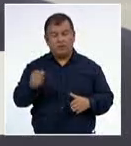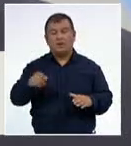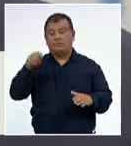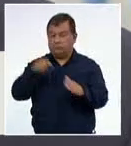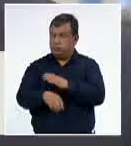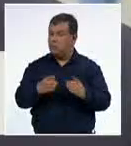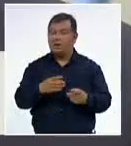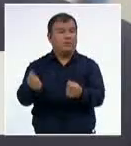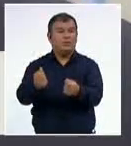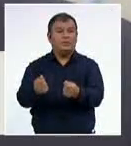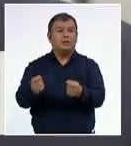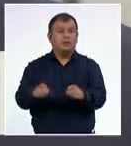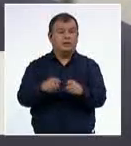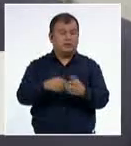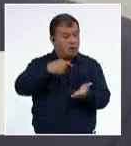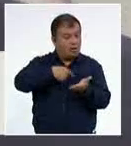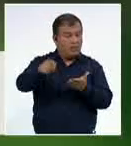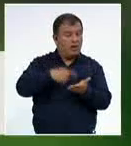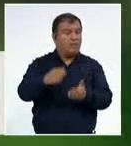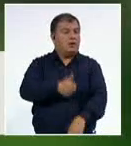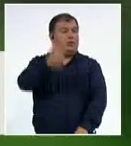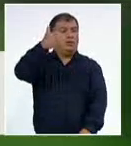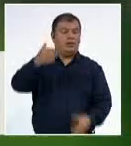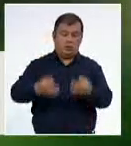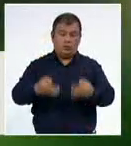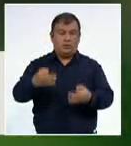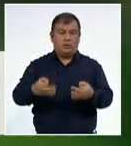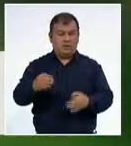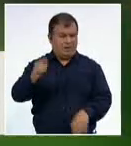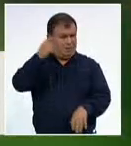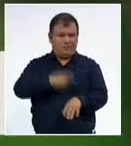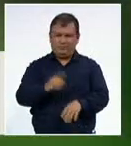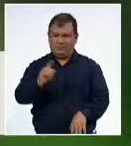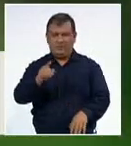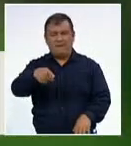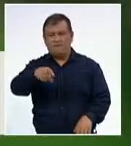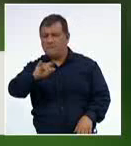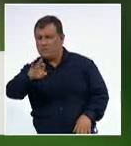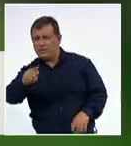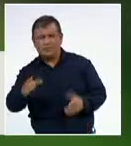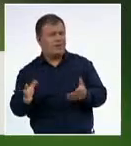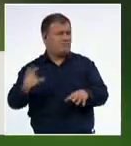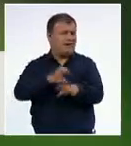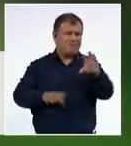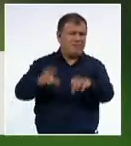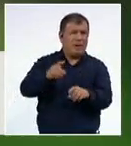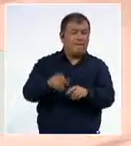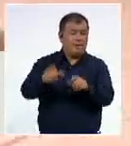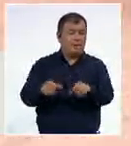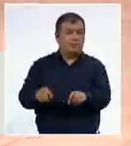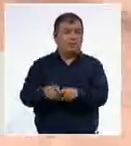forma inmediata. Esto debe ser ordenado por la autoridad judicial. No es la primera vez que la raza pitbull protagoniza salvajes ataques a